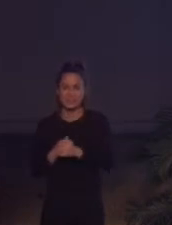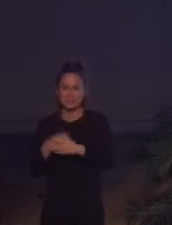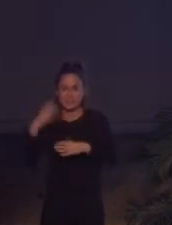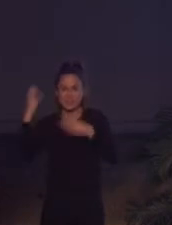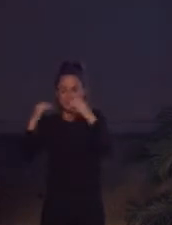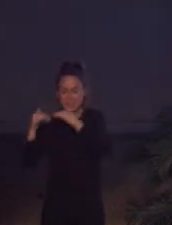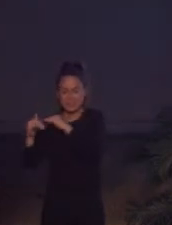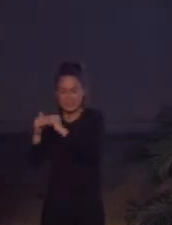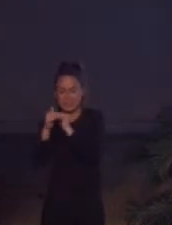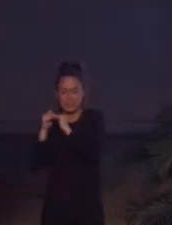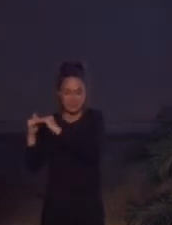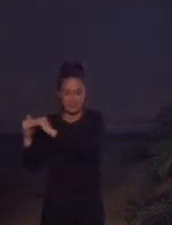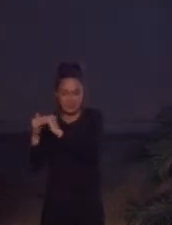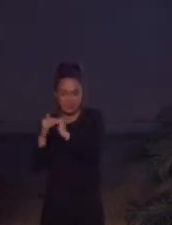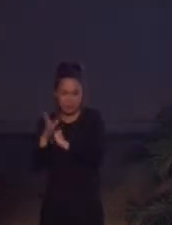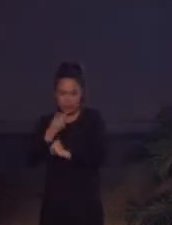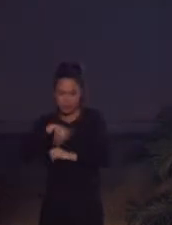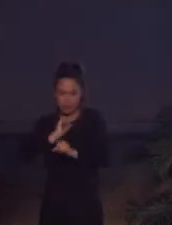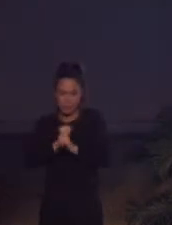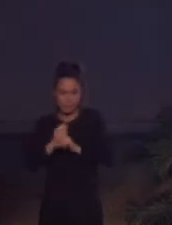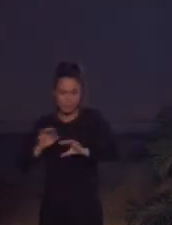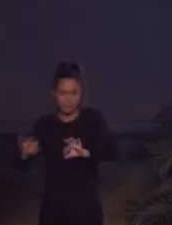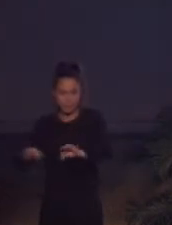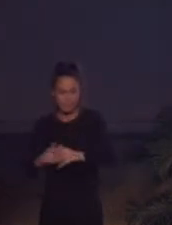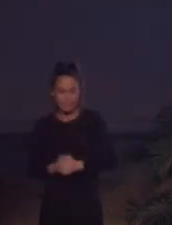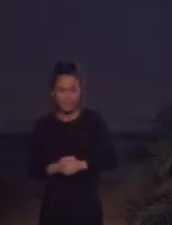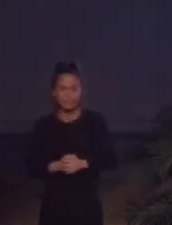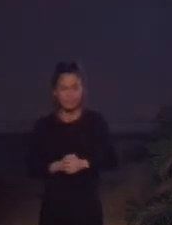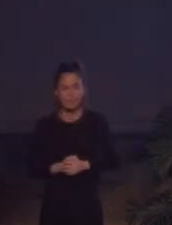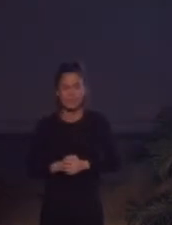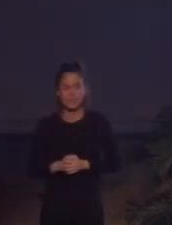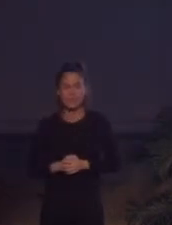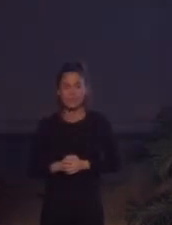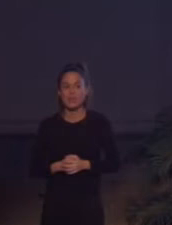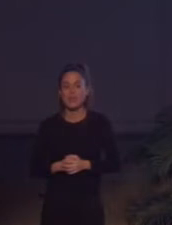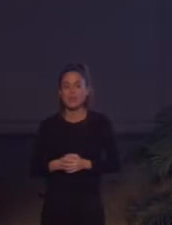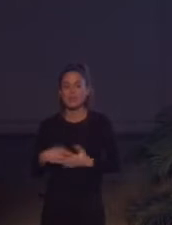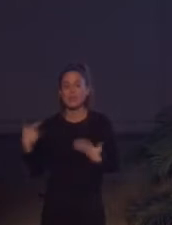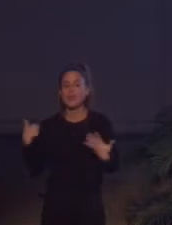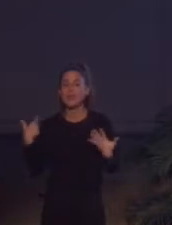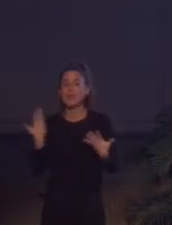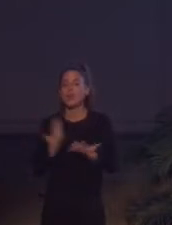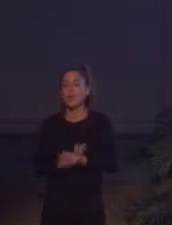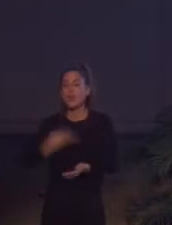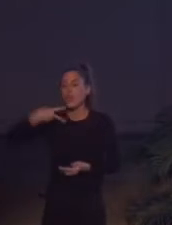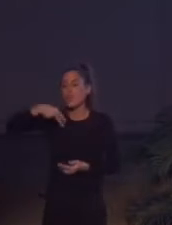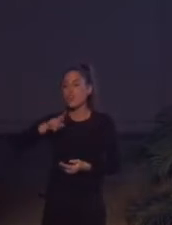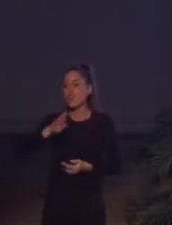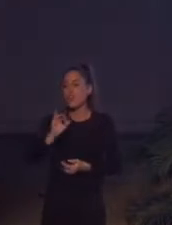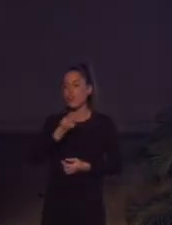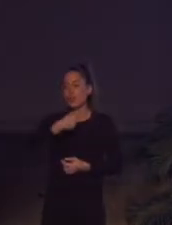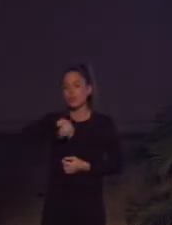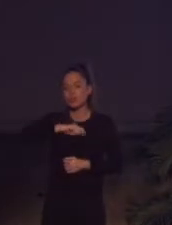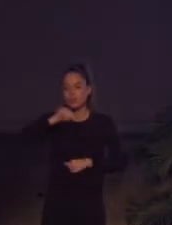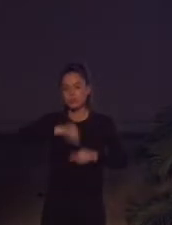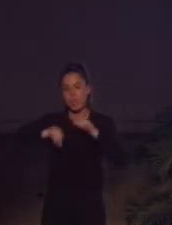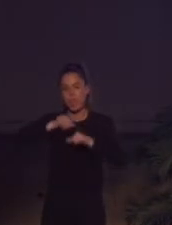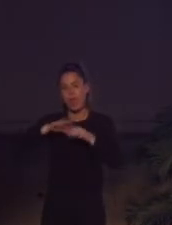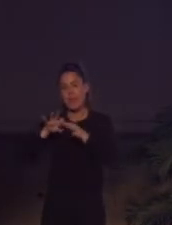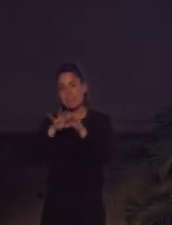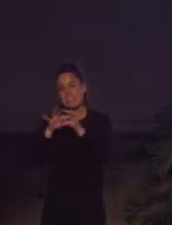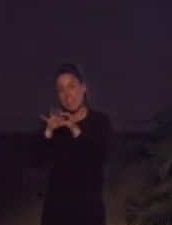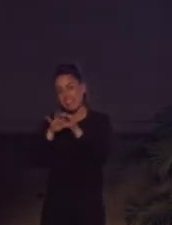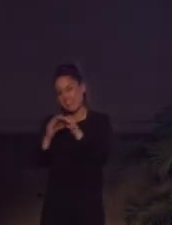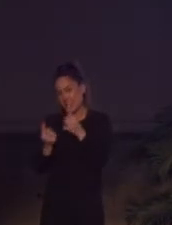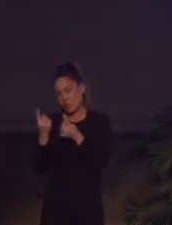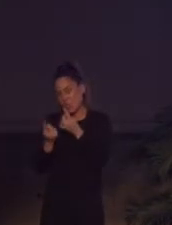nahi dugun lana, ez? Orain arte norrek eragile bezala eduki dituen aliantza txiki batzuk edo kontatu nahi dizkizuet,